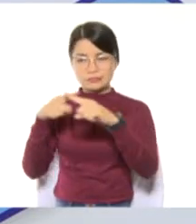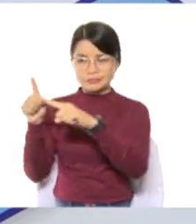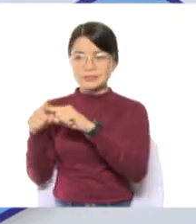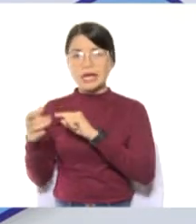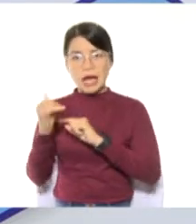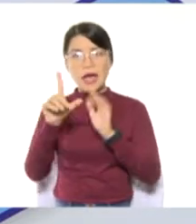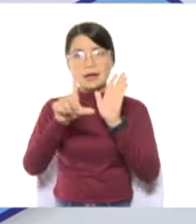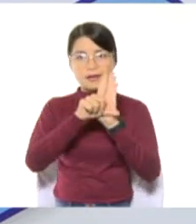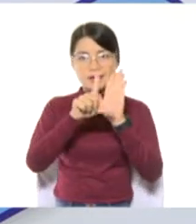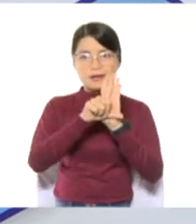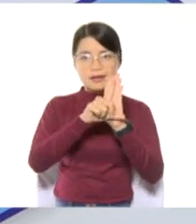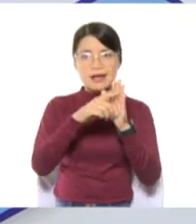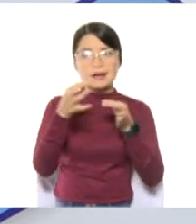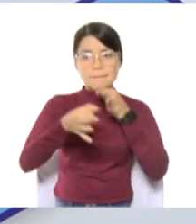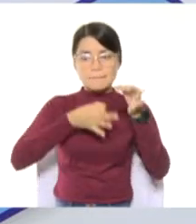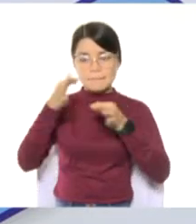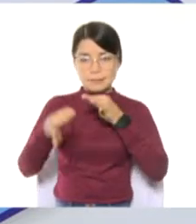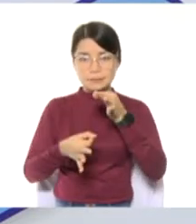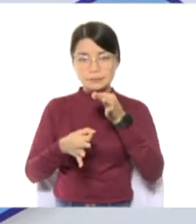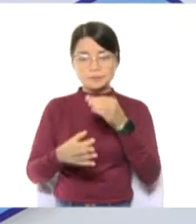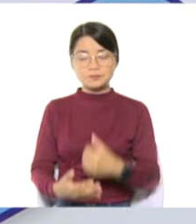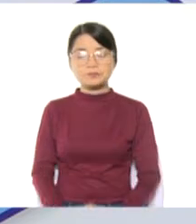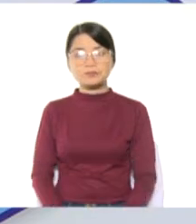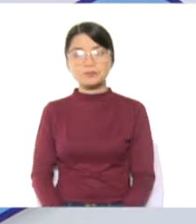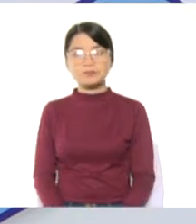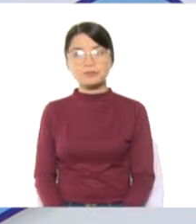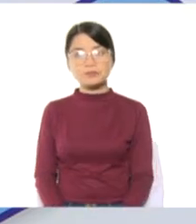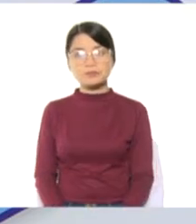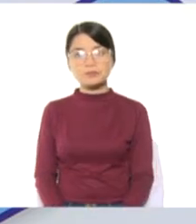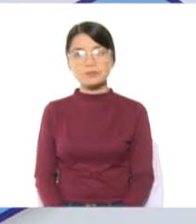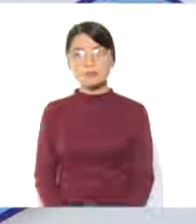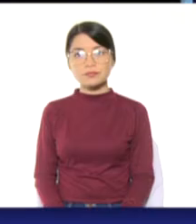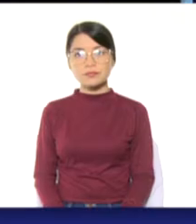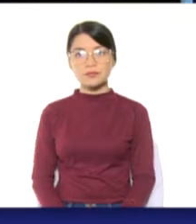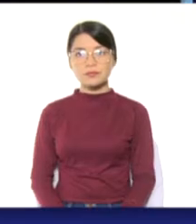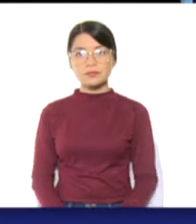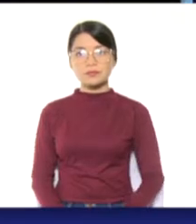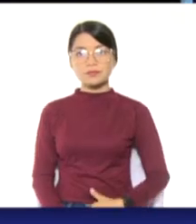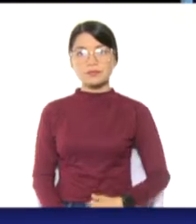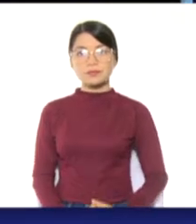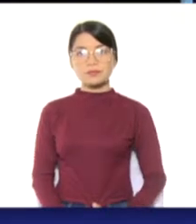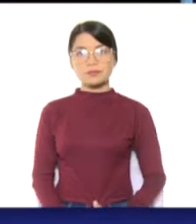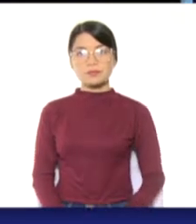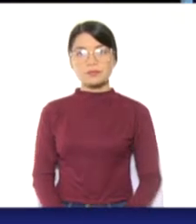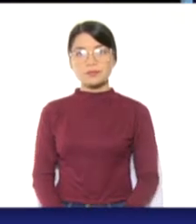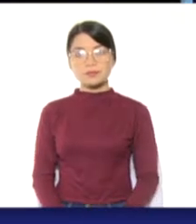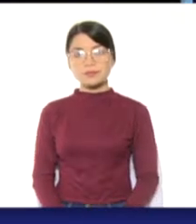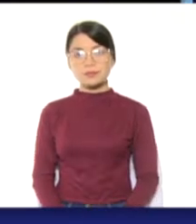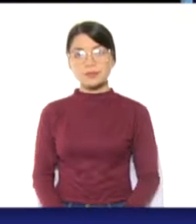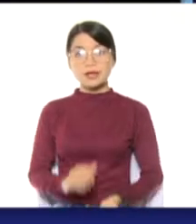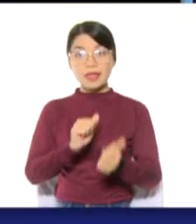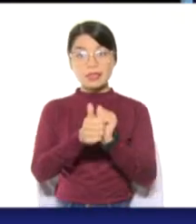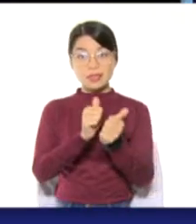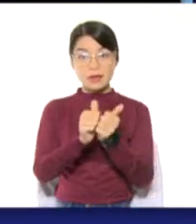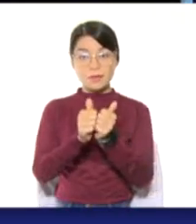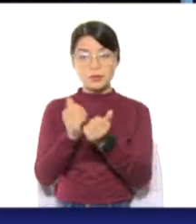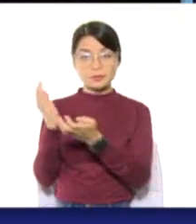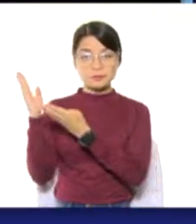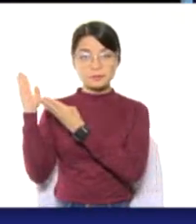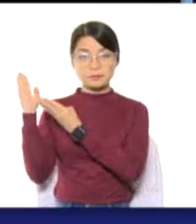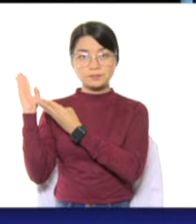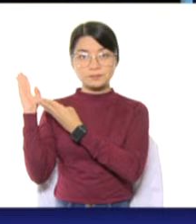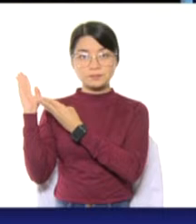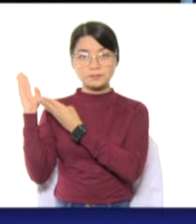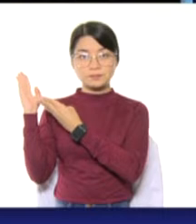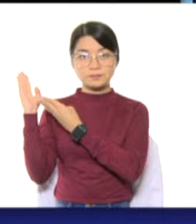es deporte de alto rendimiento? Vamos a observar la lámina en qué es deporte de alto rendimiento. El deporte de alto rendimiento es la